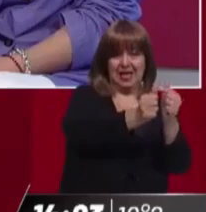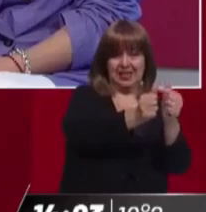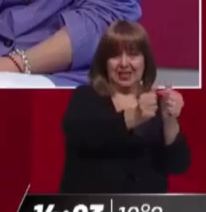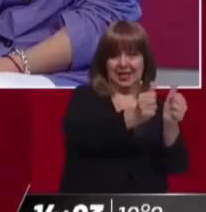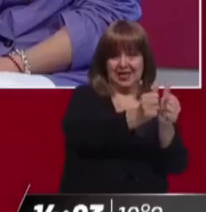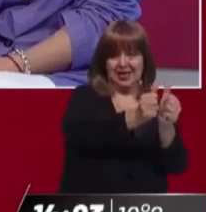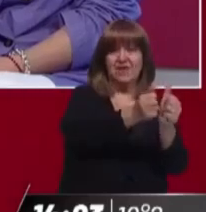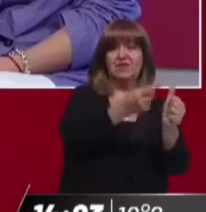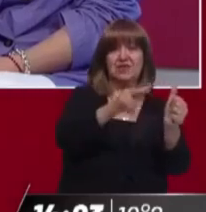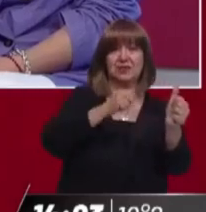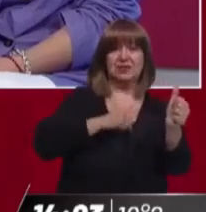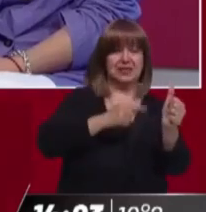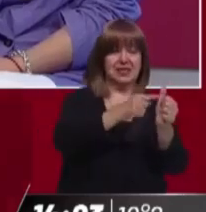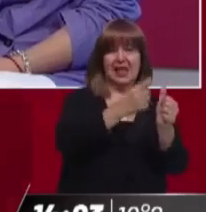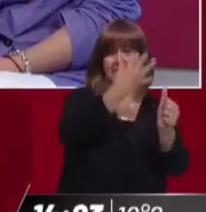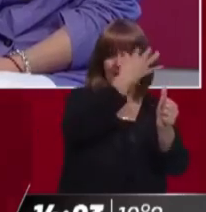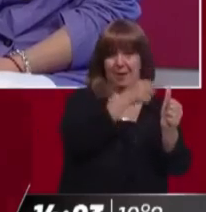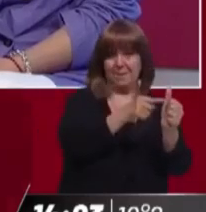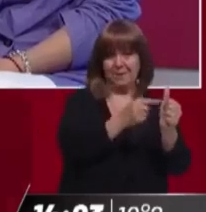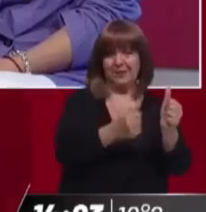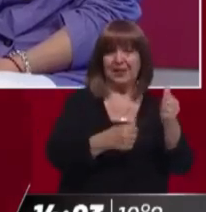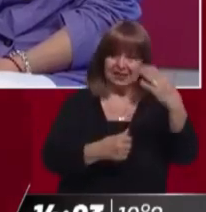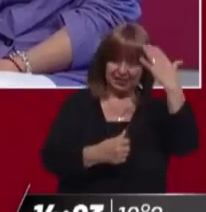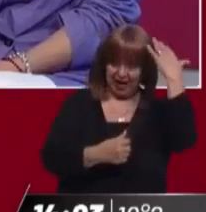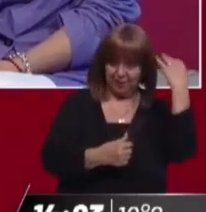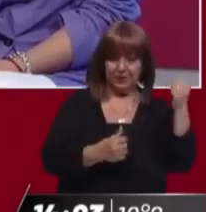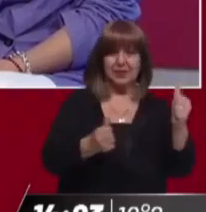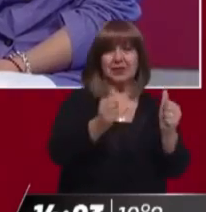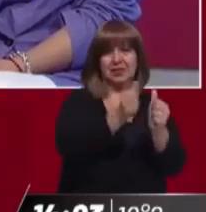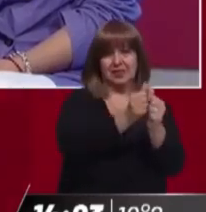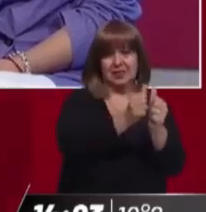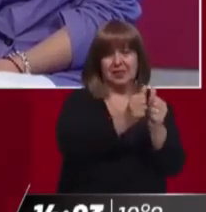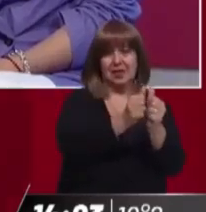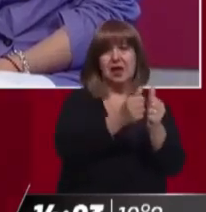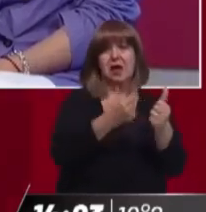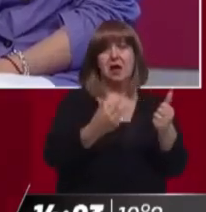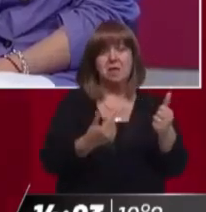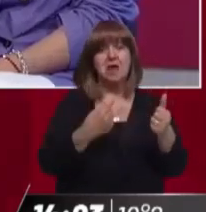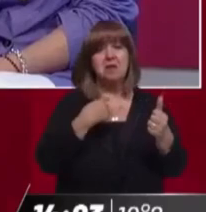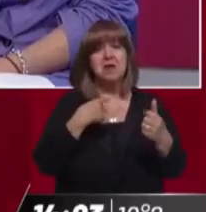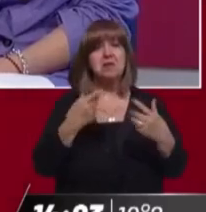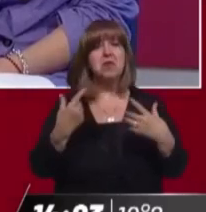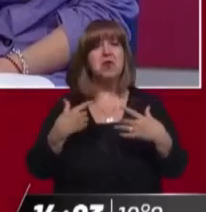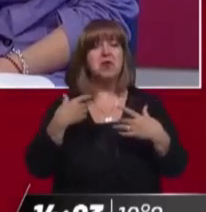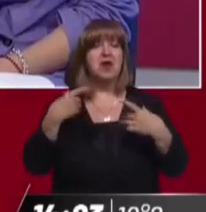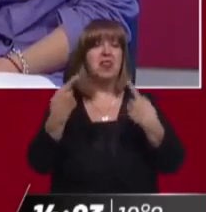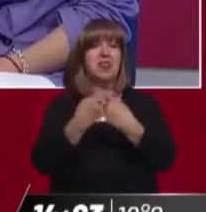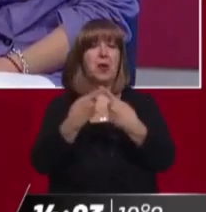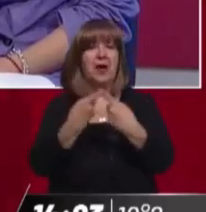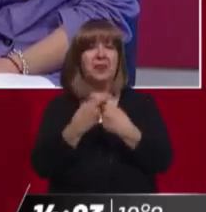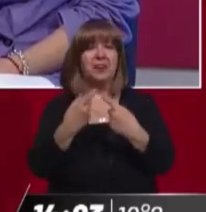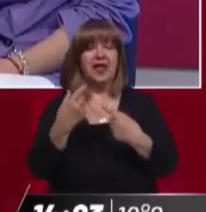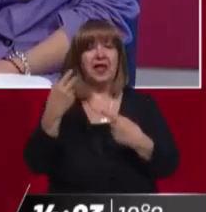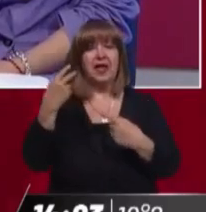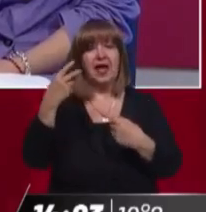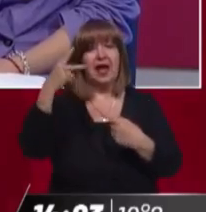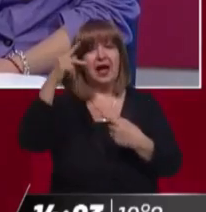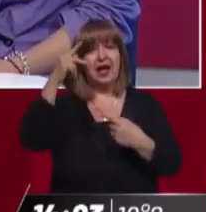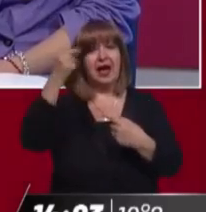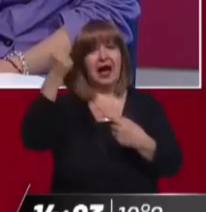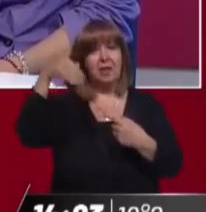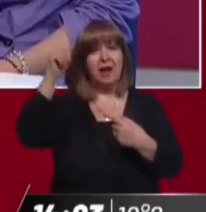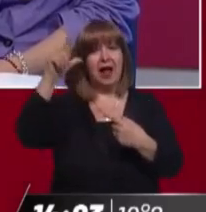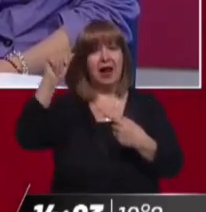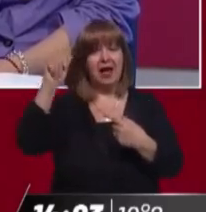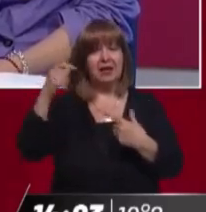repetir esto lo volvió a decir en el en el debate en el debate con cala Harris después esto hizo